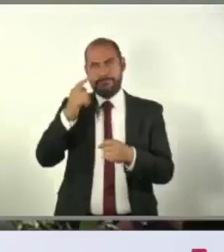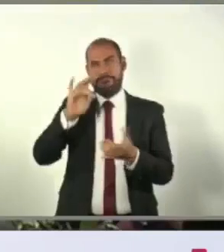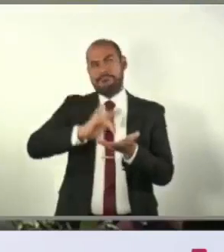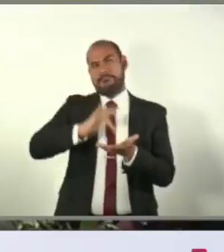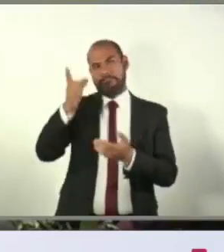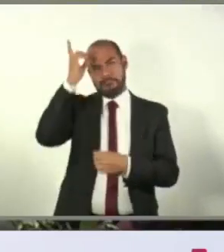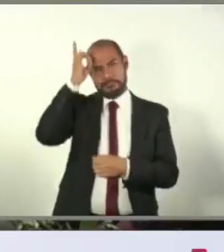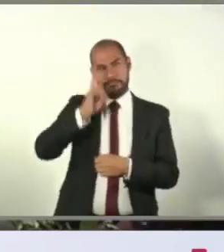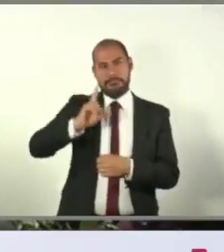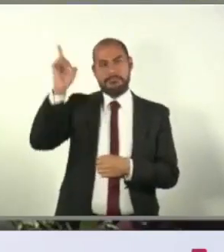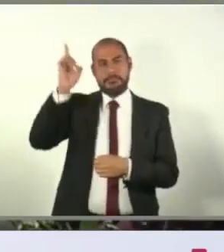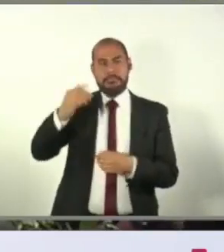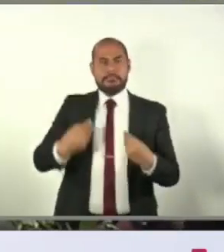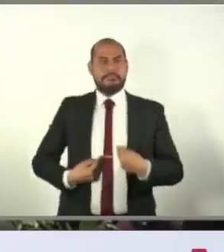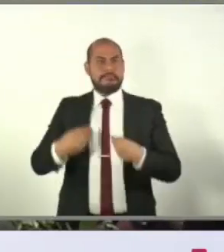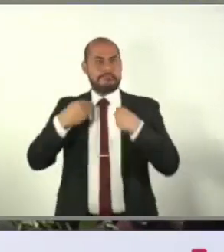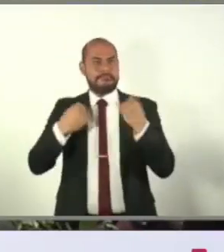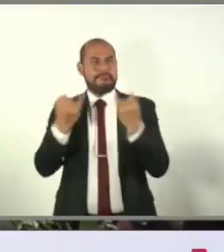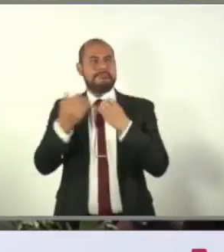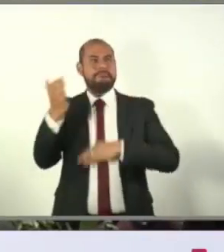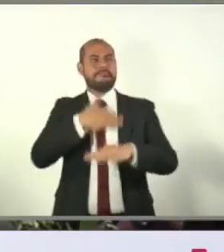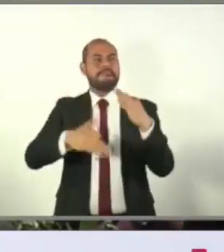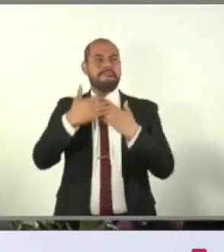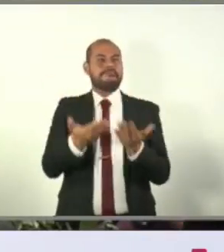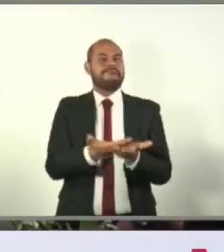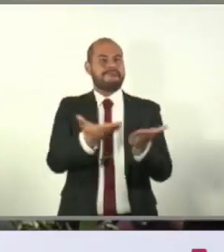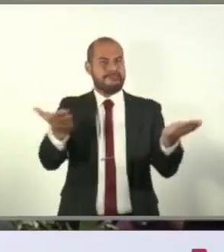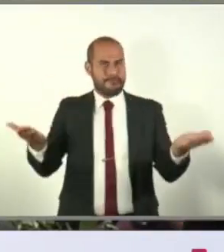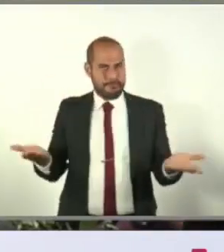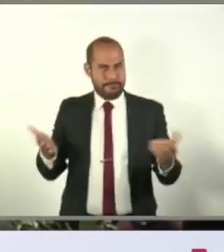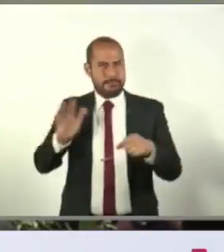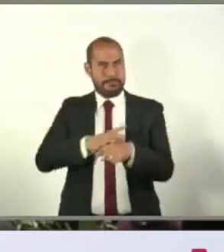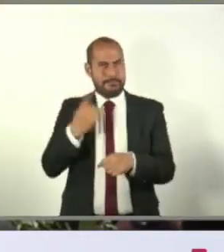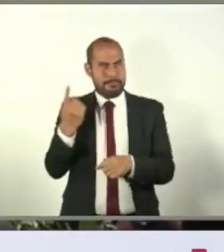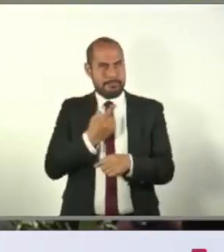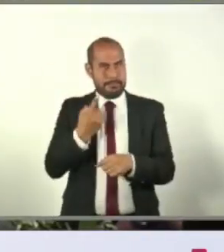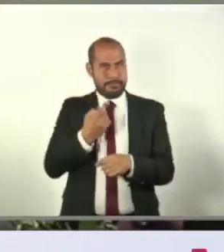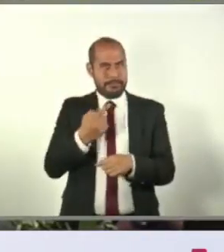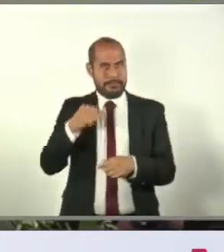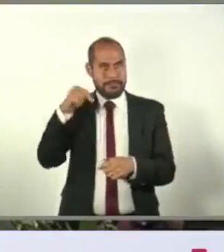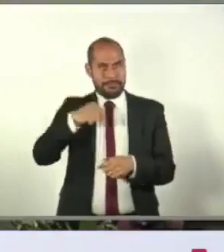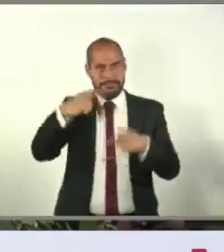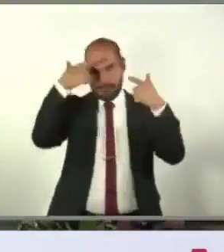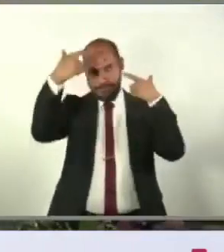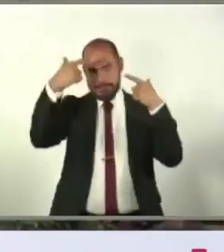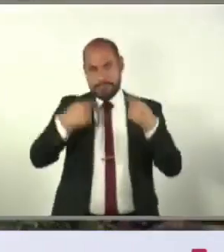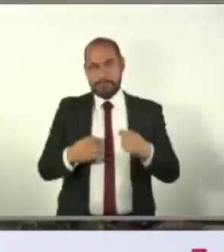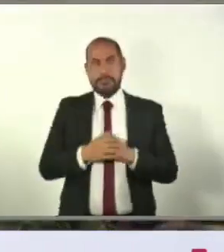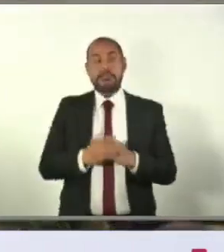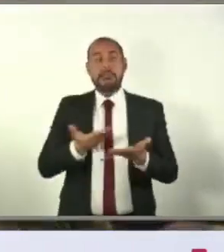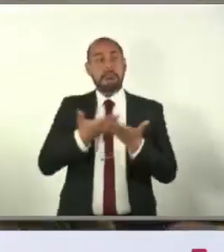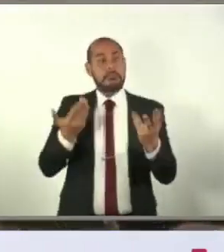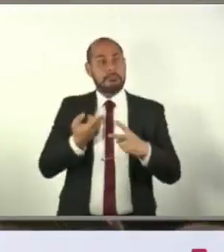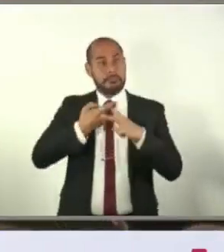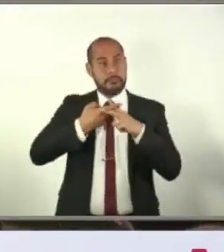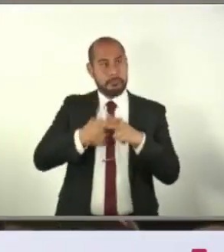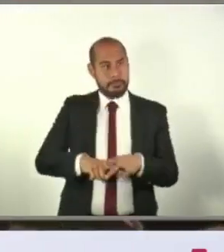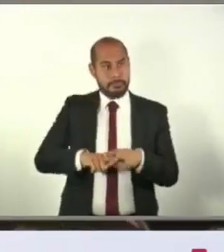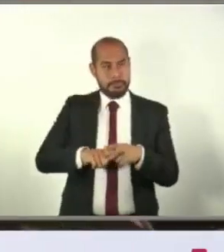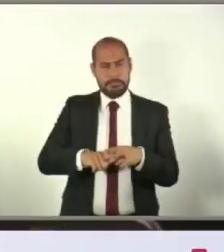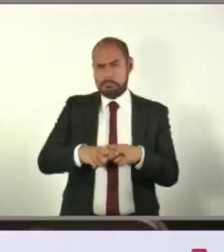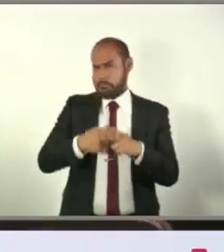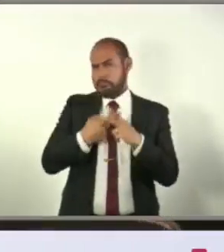a Dios, a la vida y a todos ustedes por esta graduación. Y vamos a iniciar como se